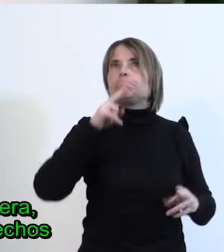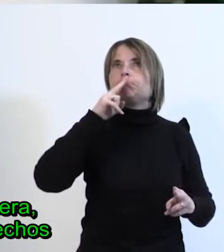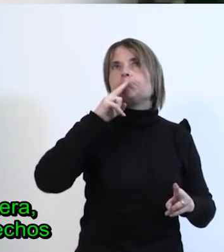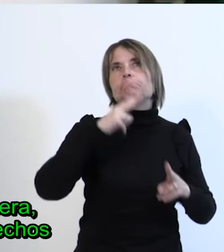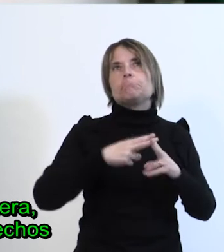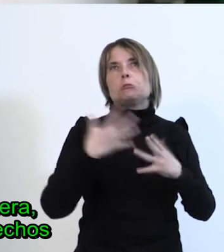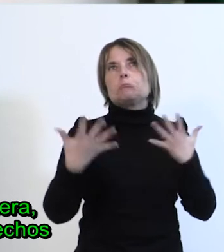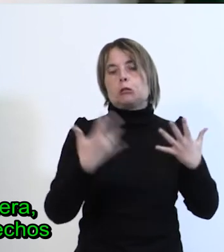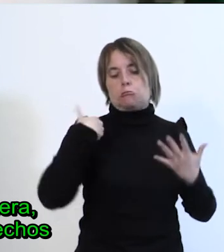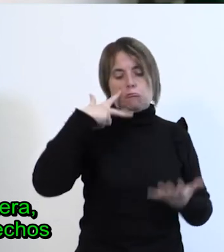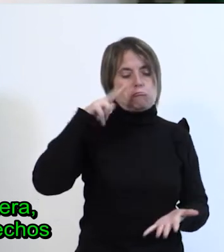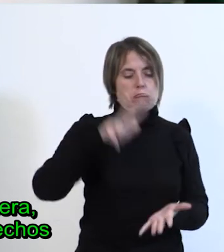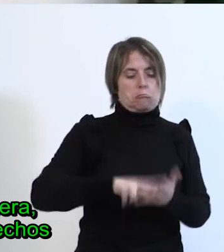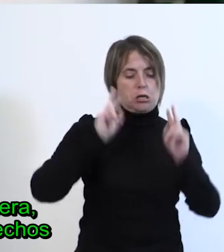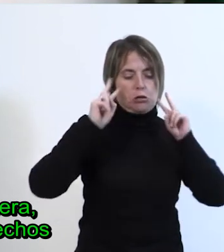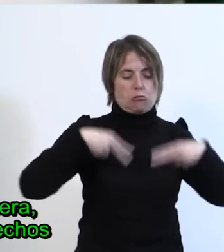alguna manera,